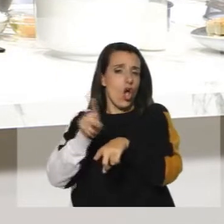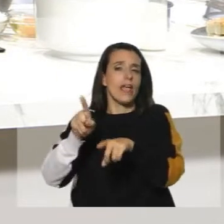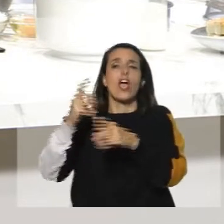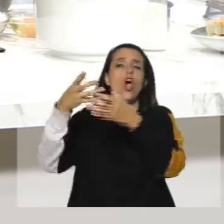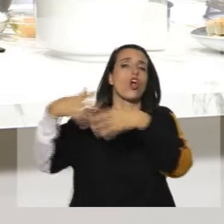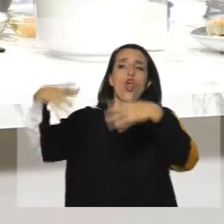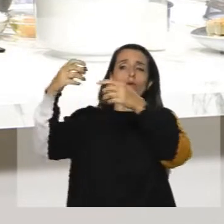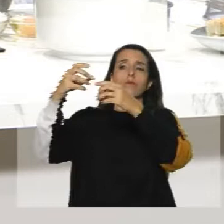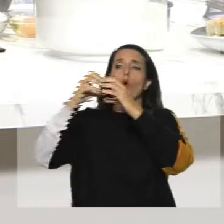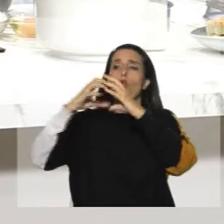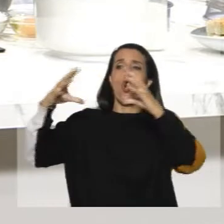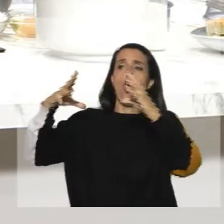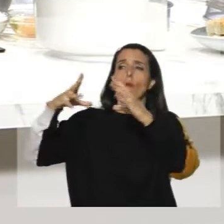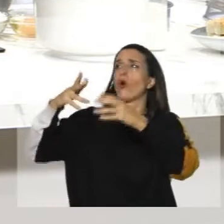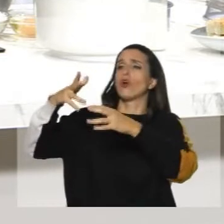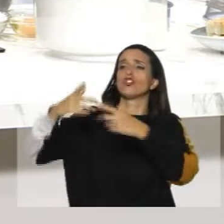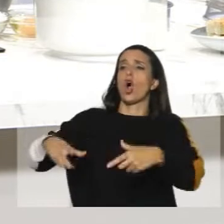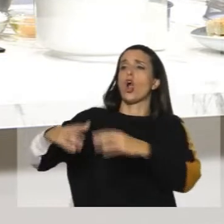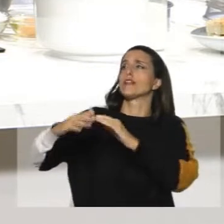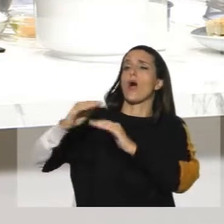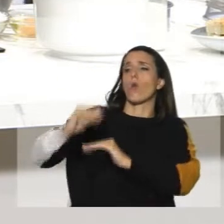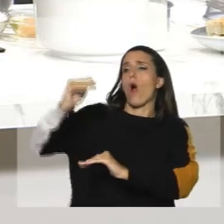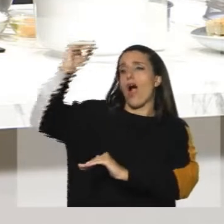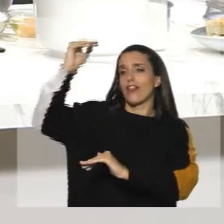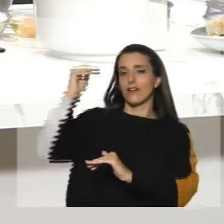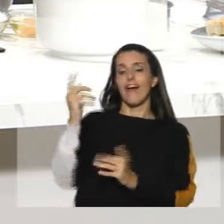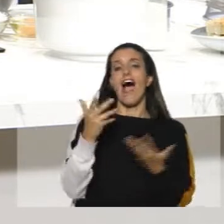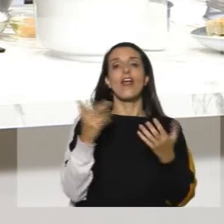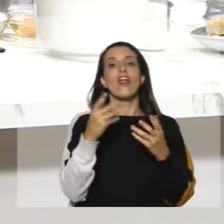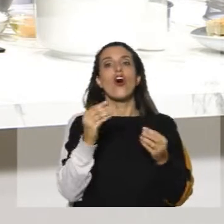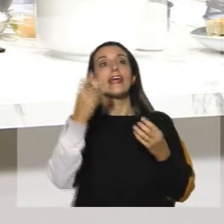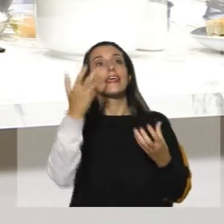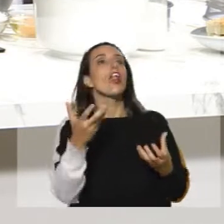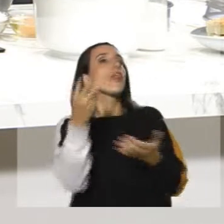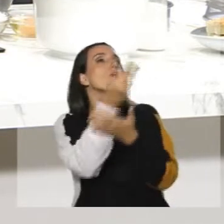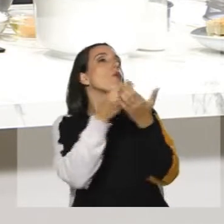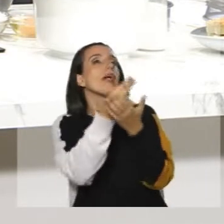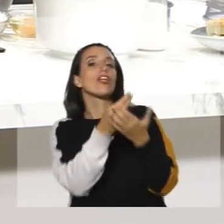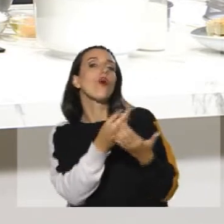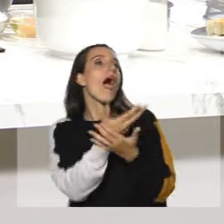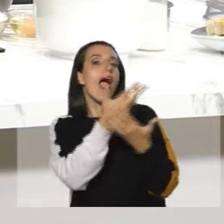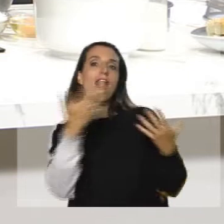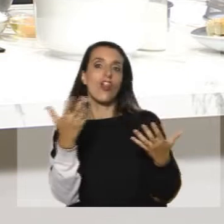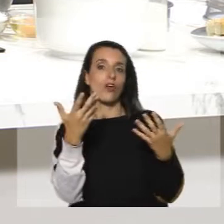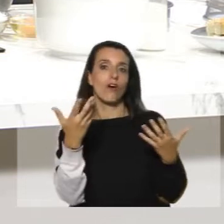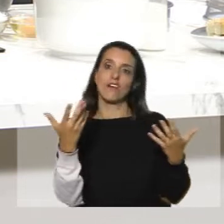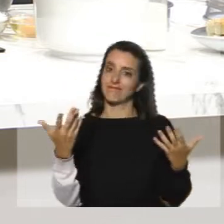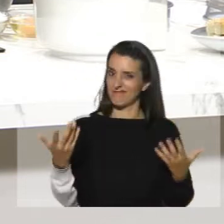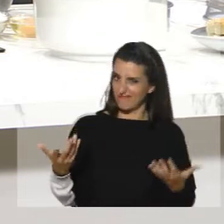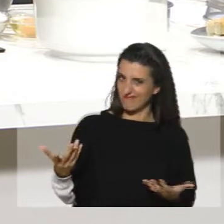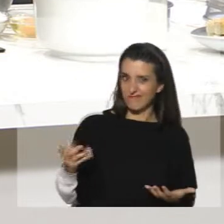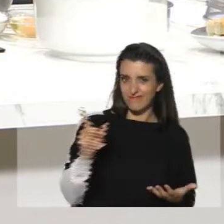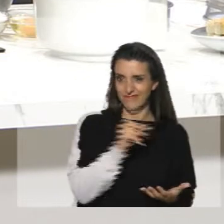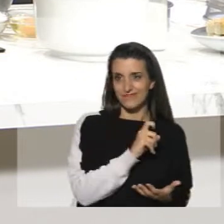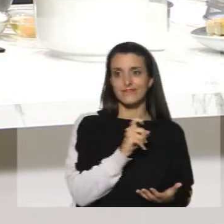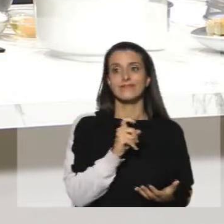Me gusta. Que hacen cuatro pisos, puño, cosas. No, y además ahora con motivos, ¿viste? Que los chiquines todo, quiero de los Paw Patrol, quiero de, claro, temático. No, no, quiero y te